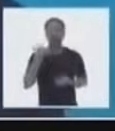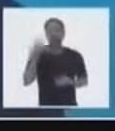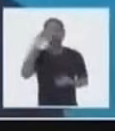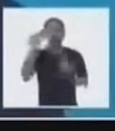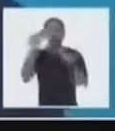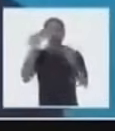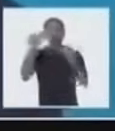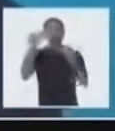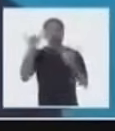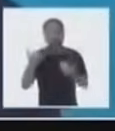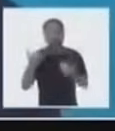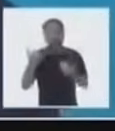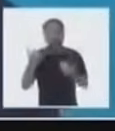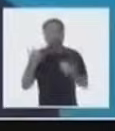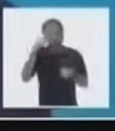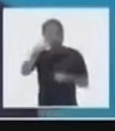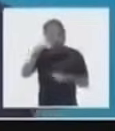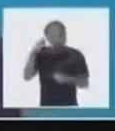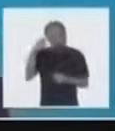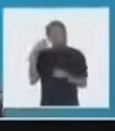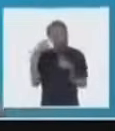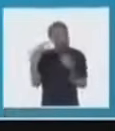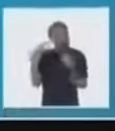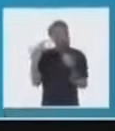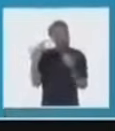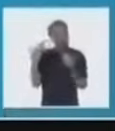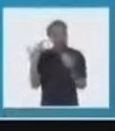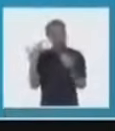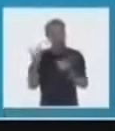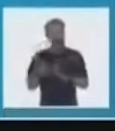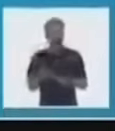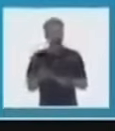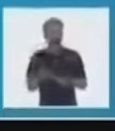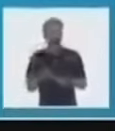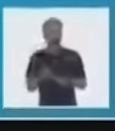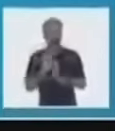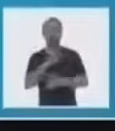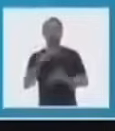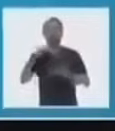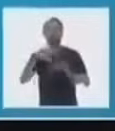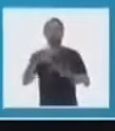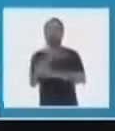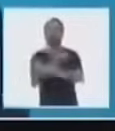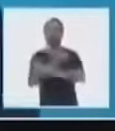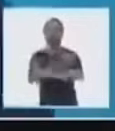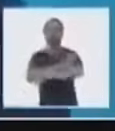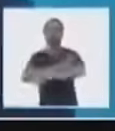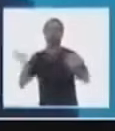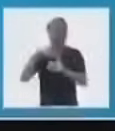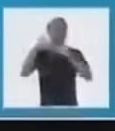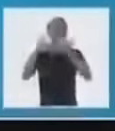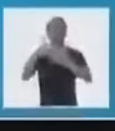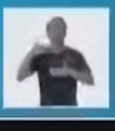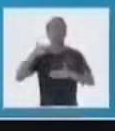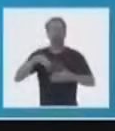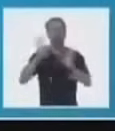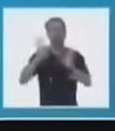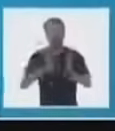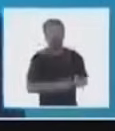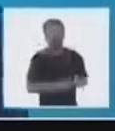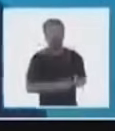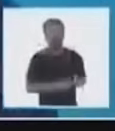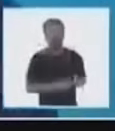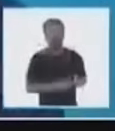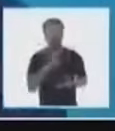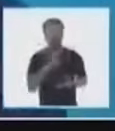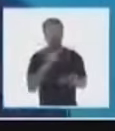crisis catastrófica. Te llevó así en el 89 a la hiperinflación, donde no es que llegamos a la hiperinflación de Alfonsín porque Alfonsín se peleó con el FMI, sino